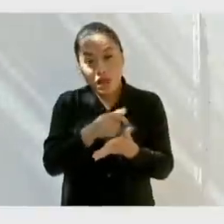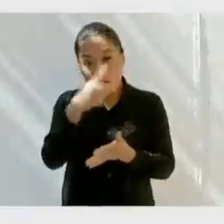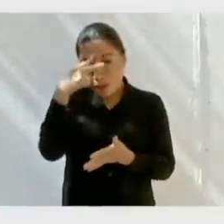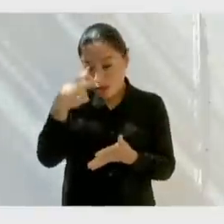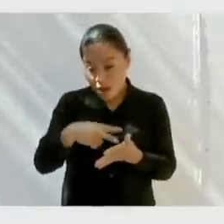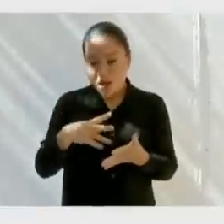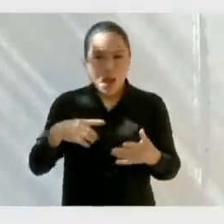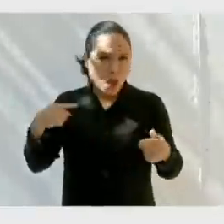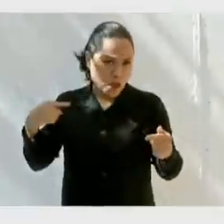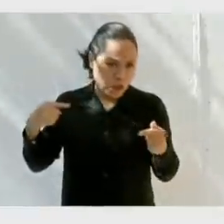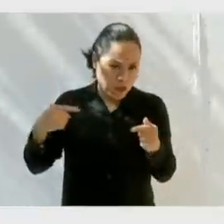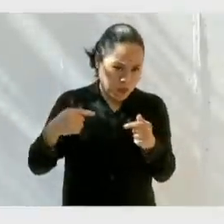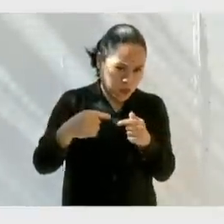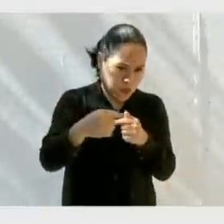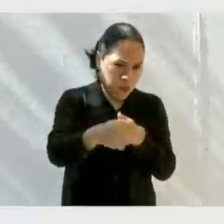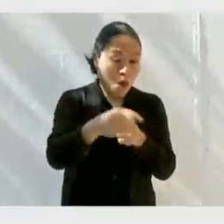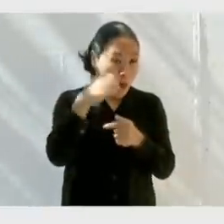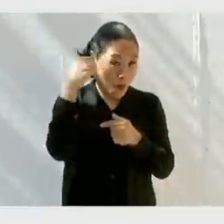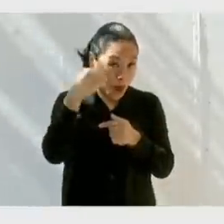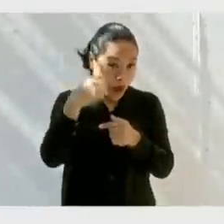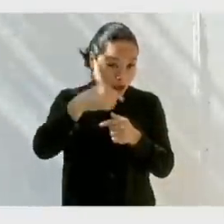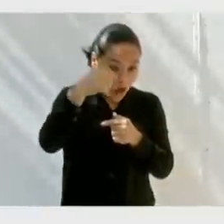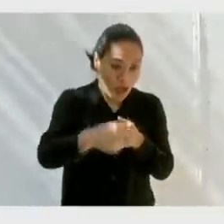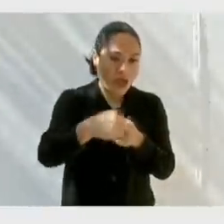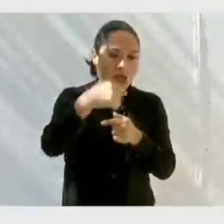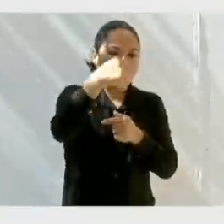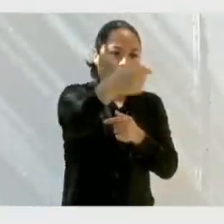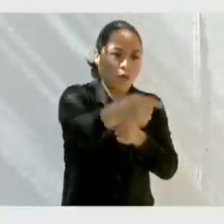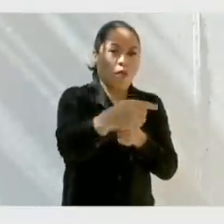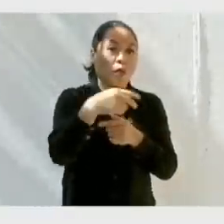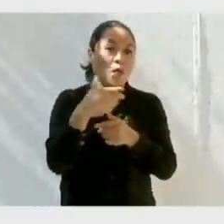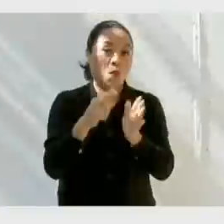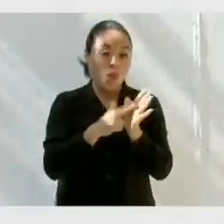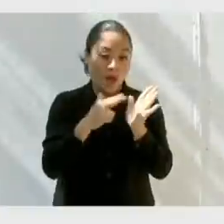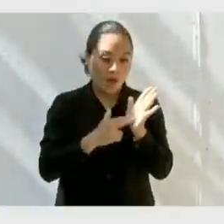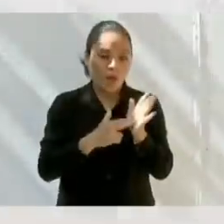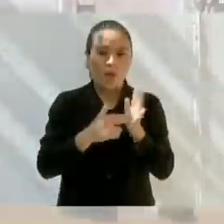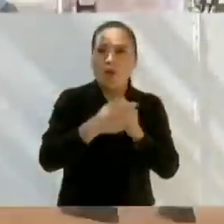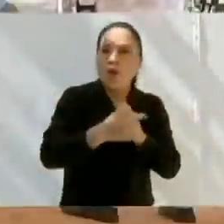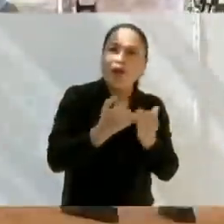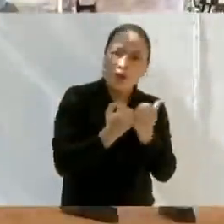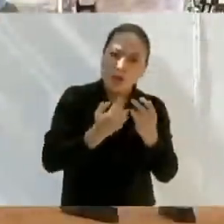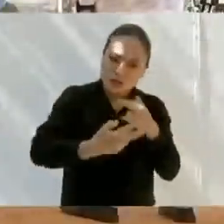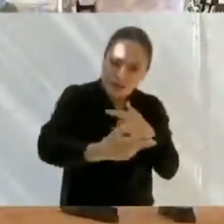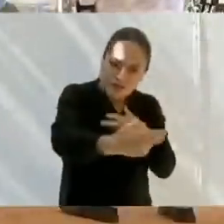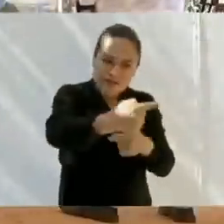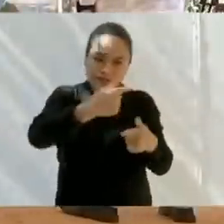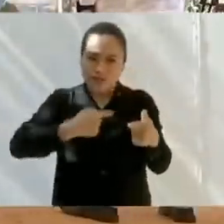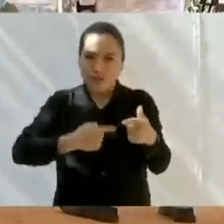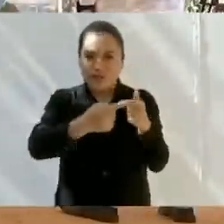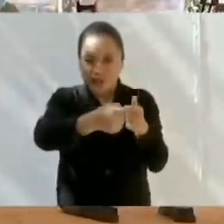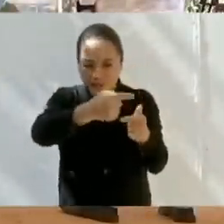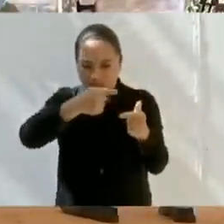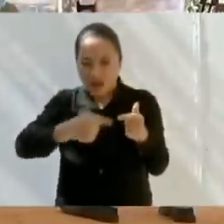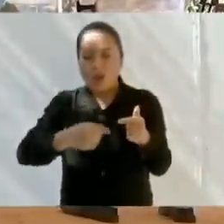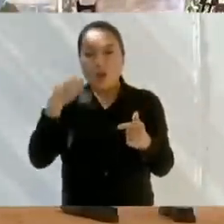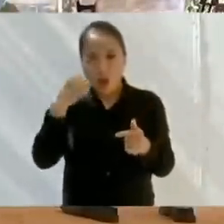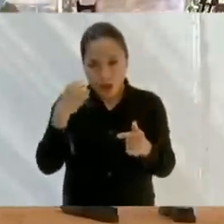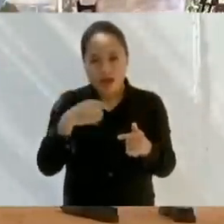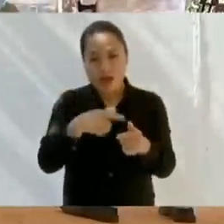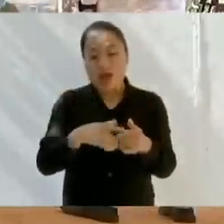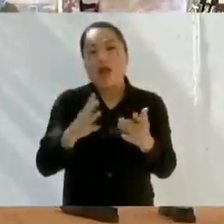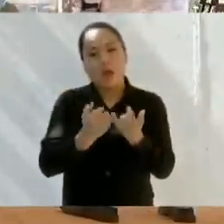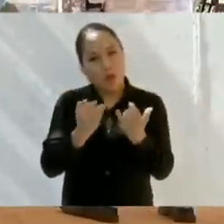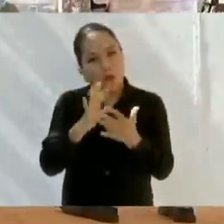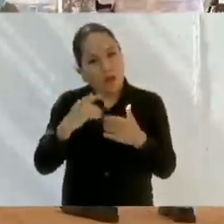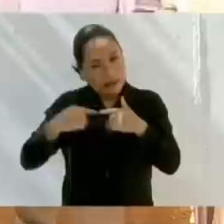por Oaxaca a Huatulco y regreso a Oaxaca. O sea, esto es lo que significa más o menos lo que se ha venido construyendo en estos últimos